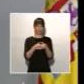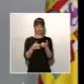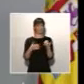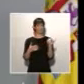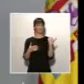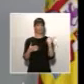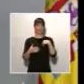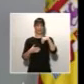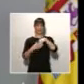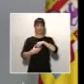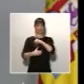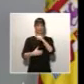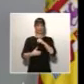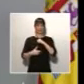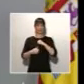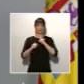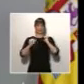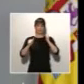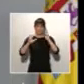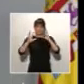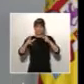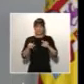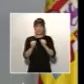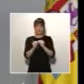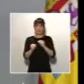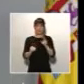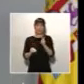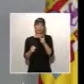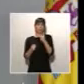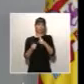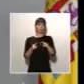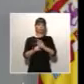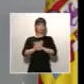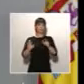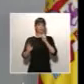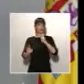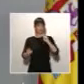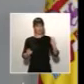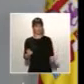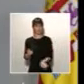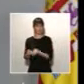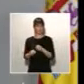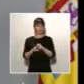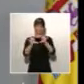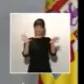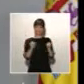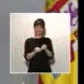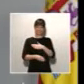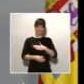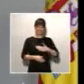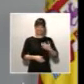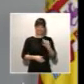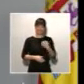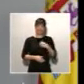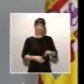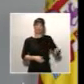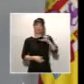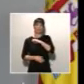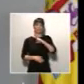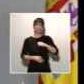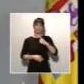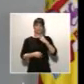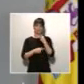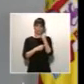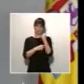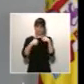hospitales. Con esto les traslado que se está reforzando el suministro a las comunidades autónomas. De hecho, en el día de hoy